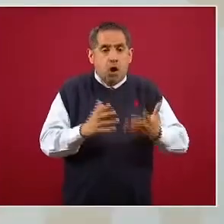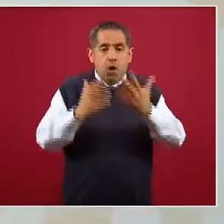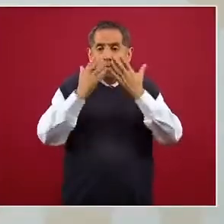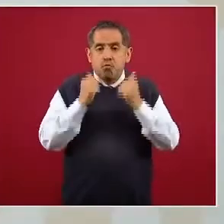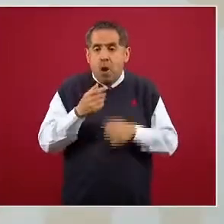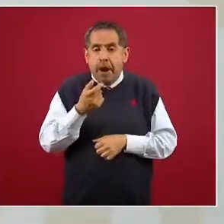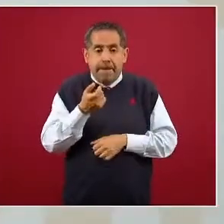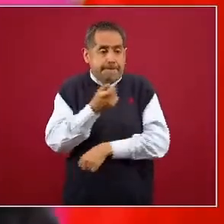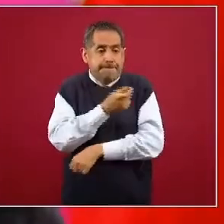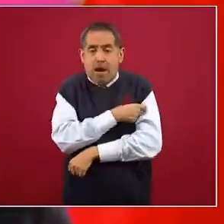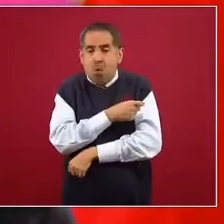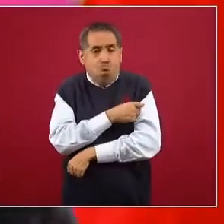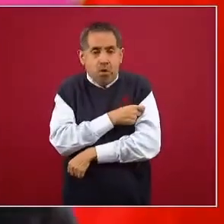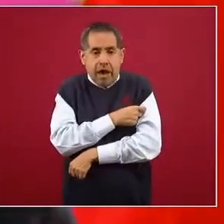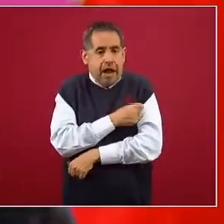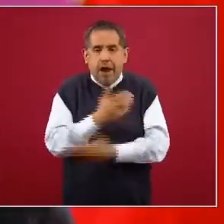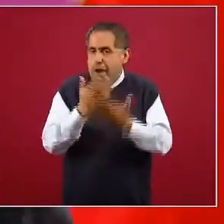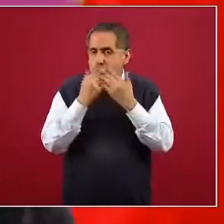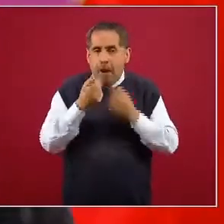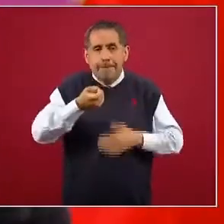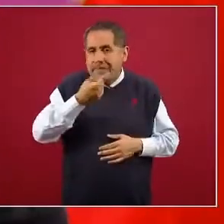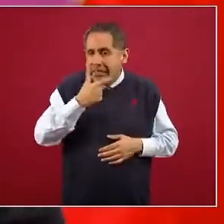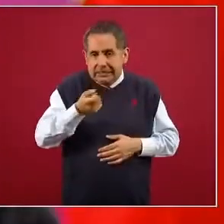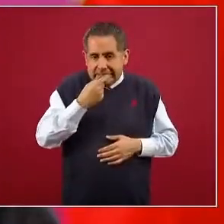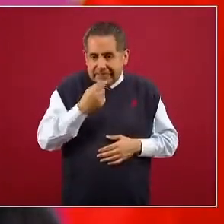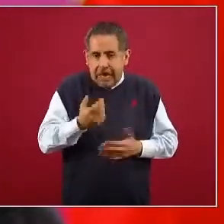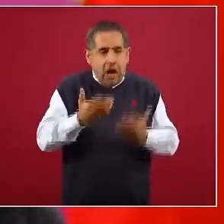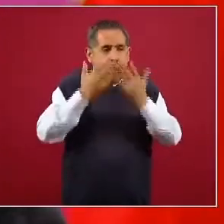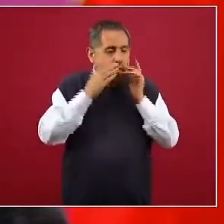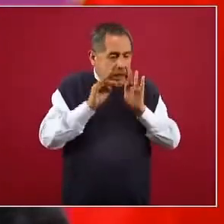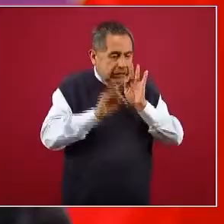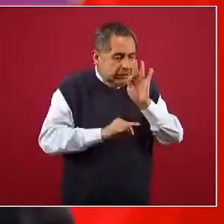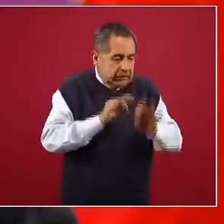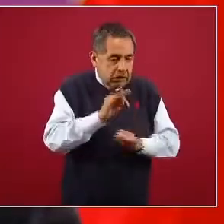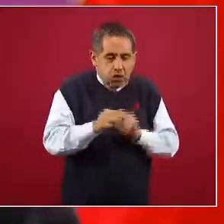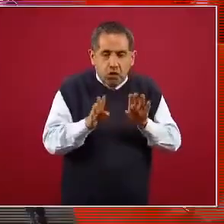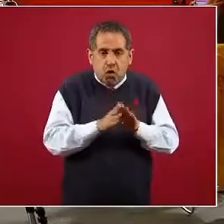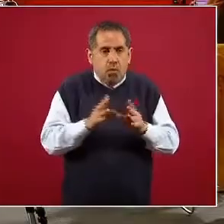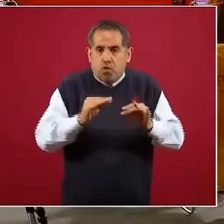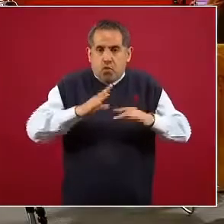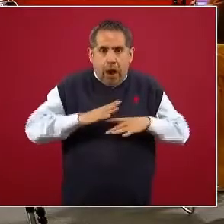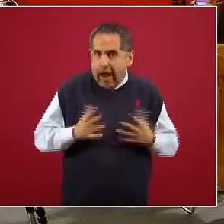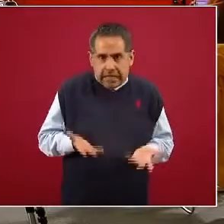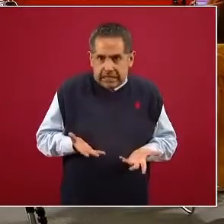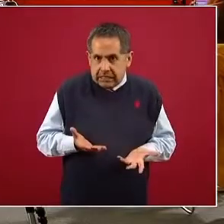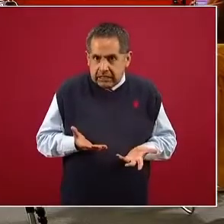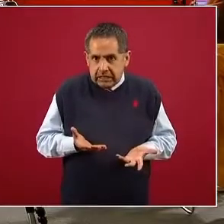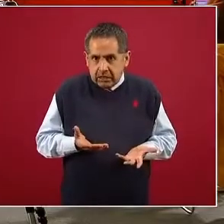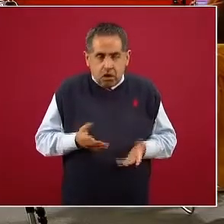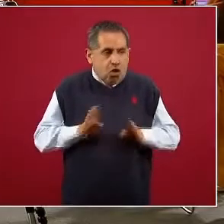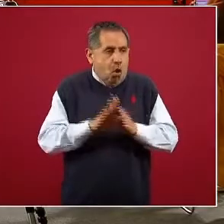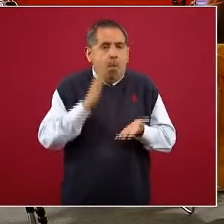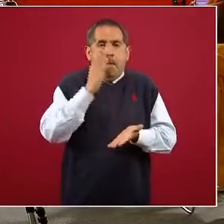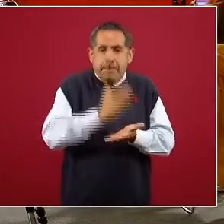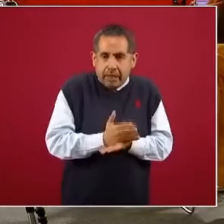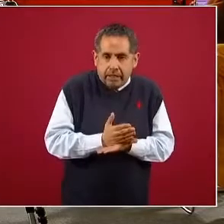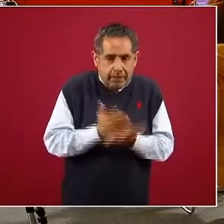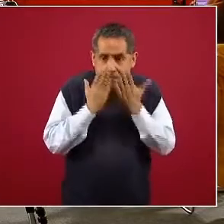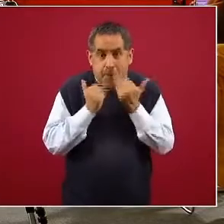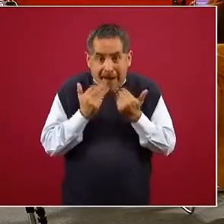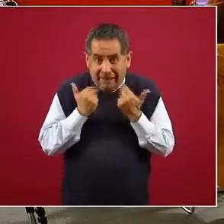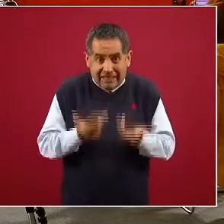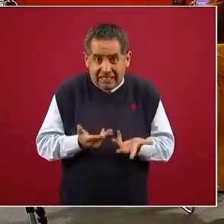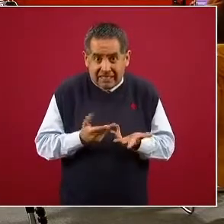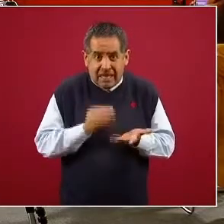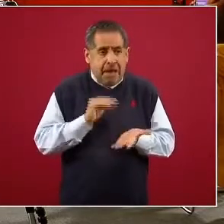vacuna, sin un tratamiento, sin un mecanismo efectivo que interfiera con la transmisión